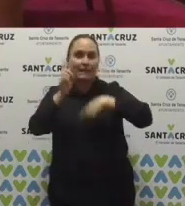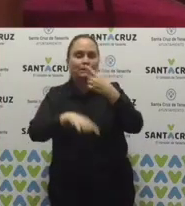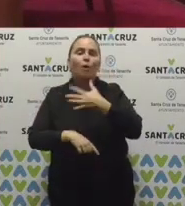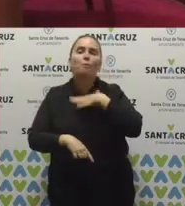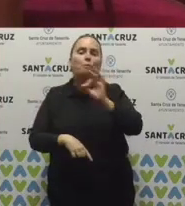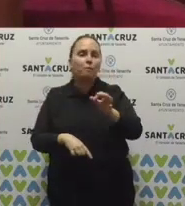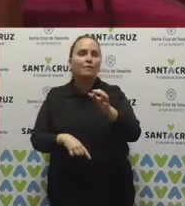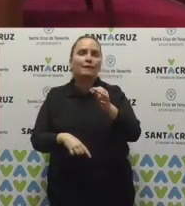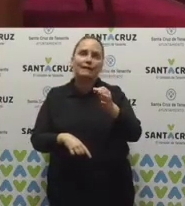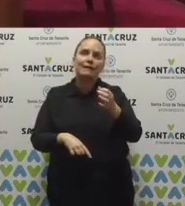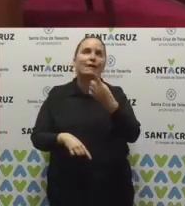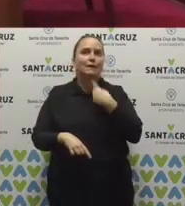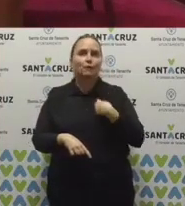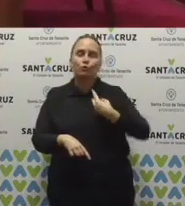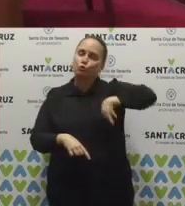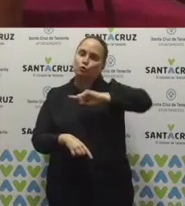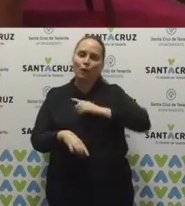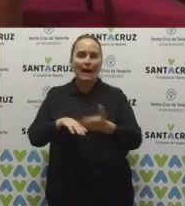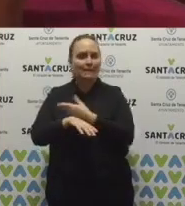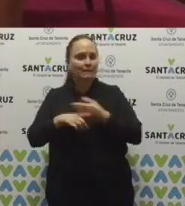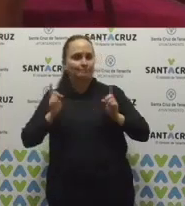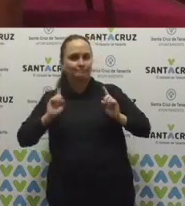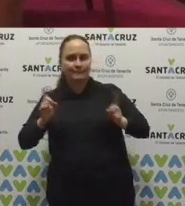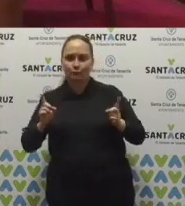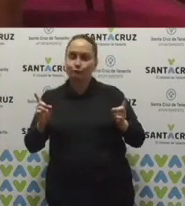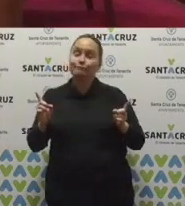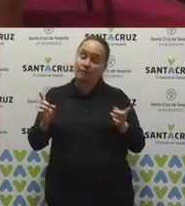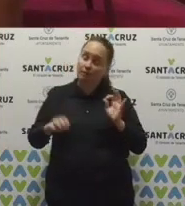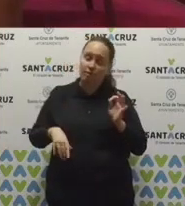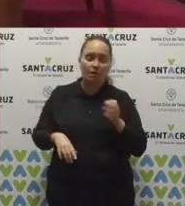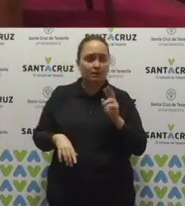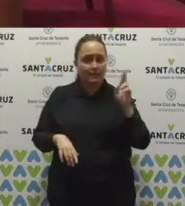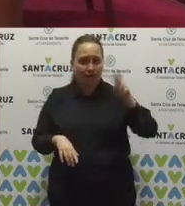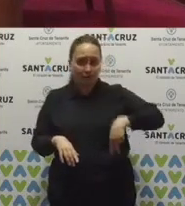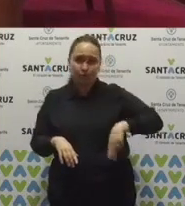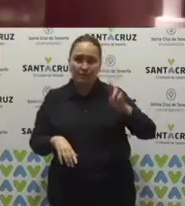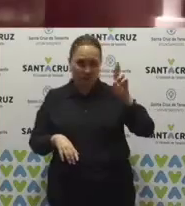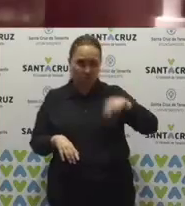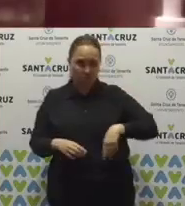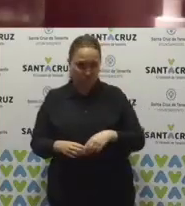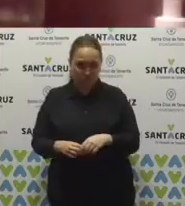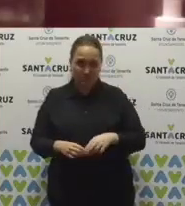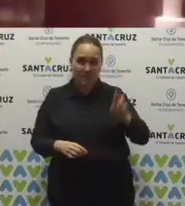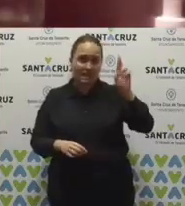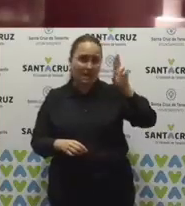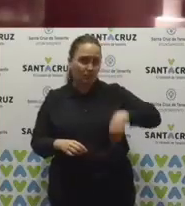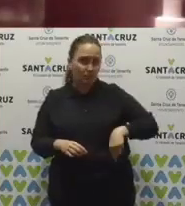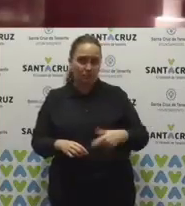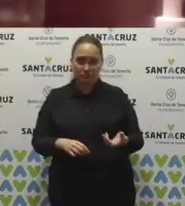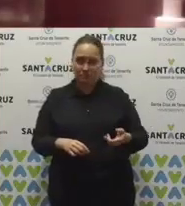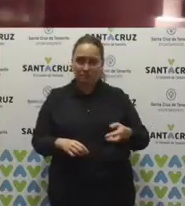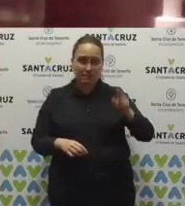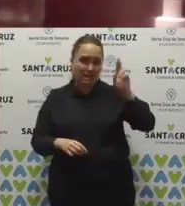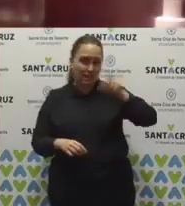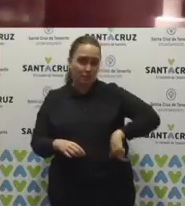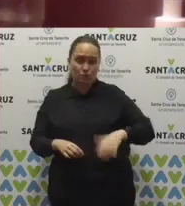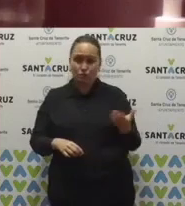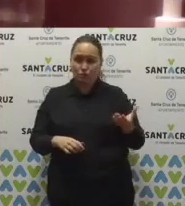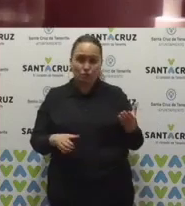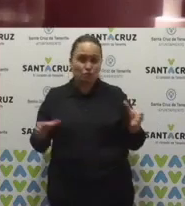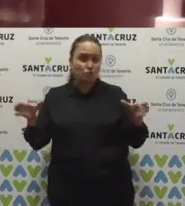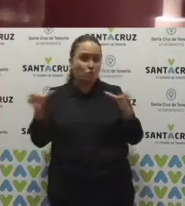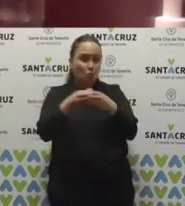es que no lo prevenimos y ahí le digo que tiene usted razón y tiene tanta razón que no lo previó en nadie del grupos municipales